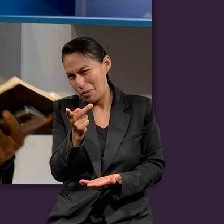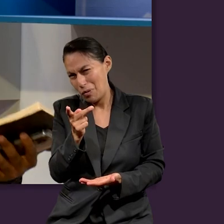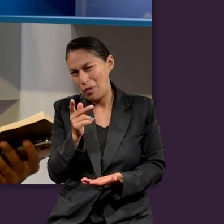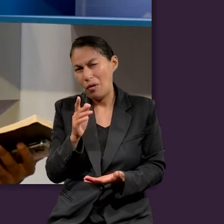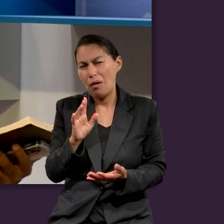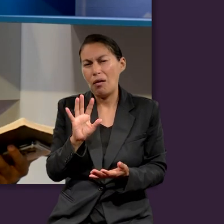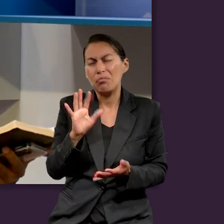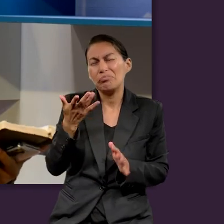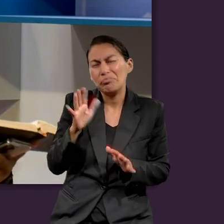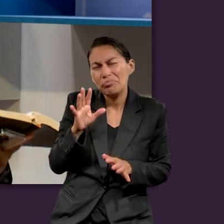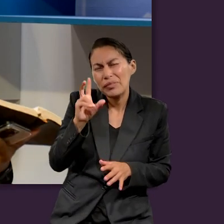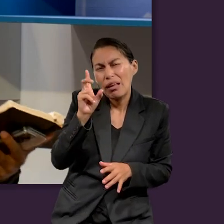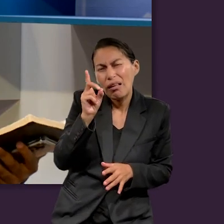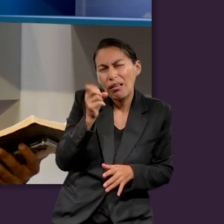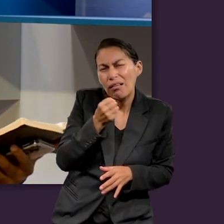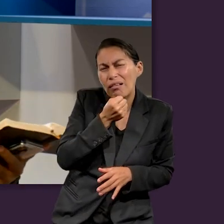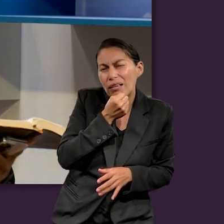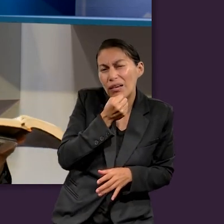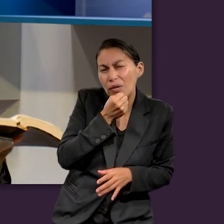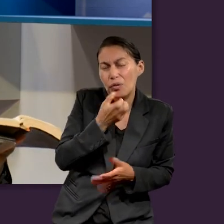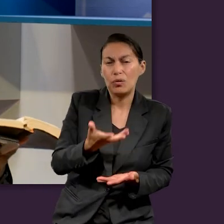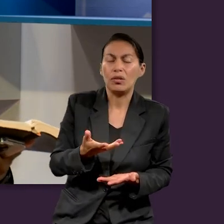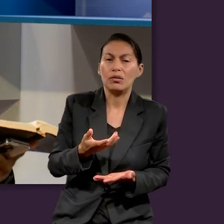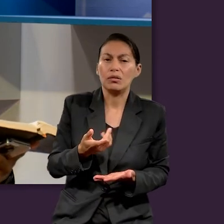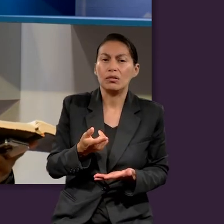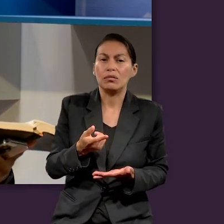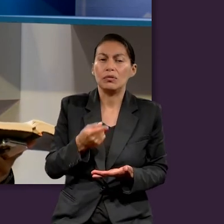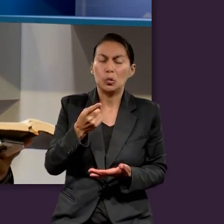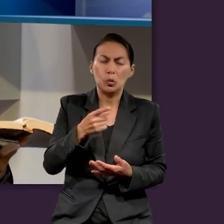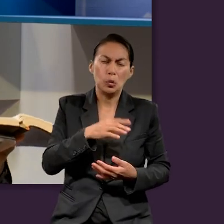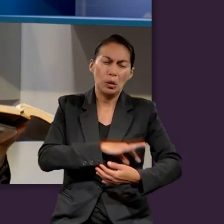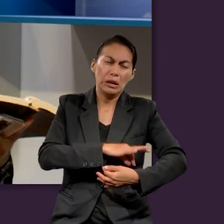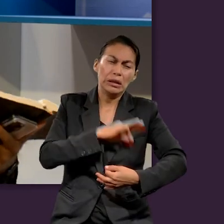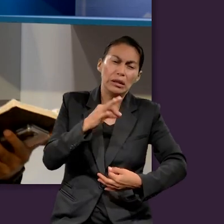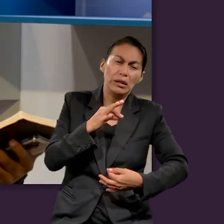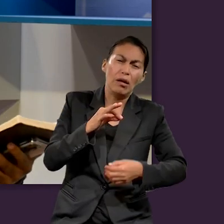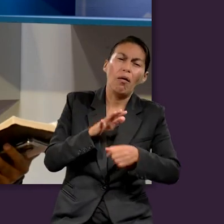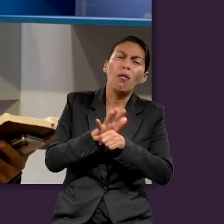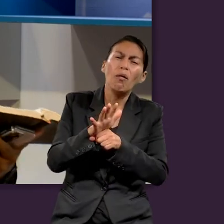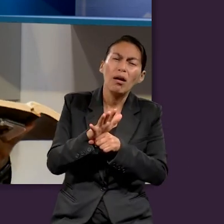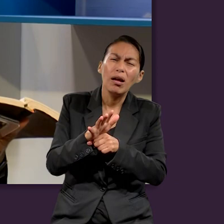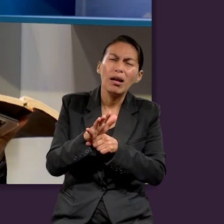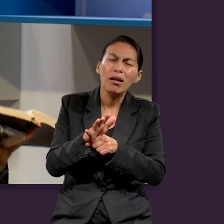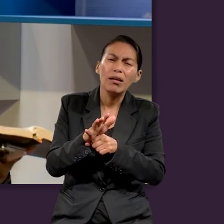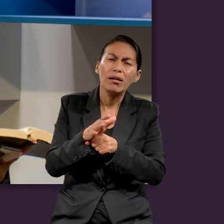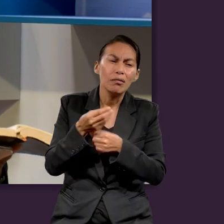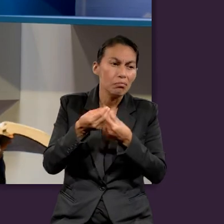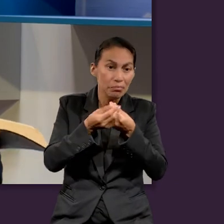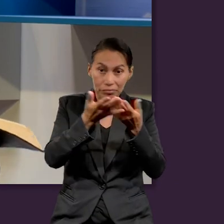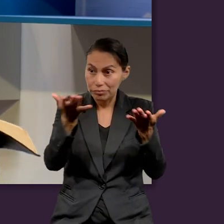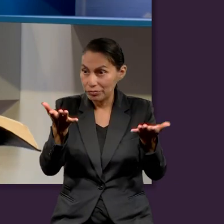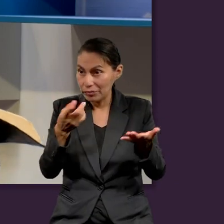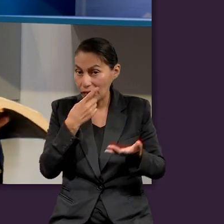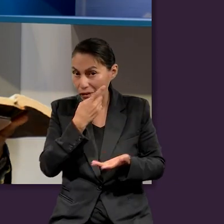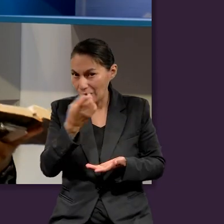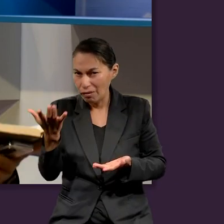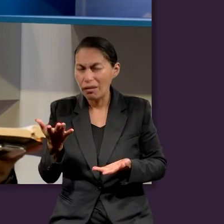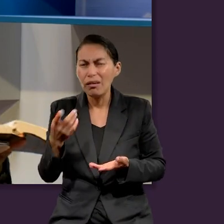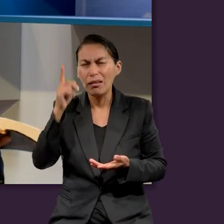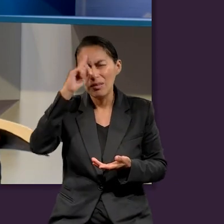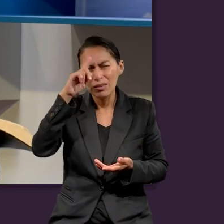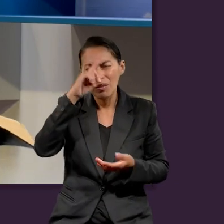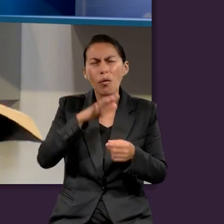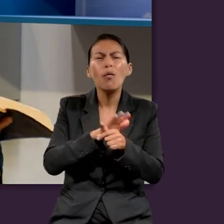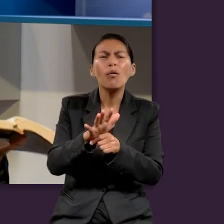yo les pudiese preguntar en unos 30 segundos Qué lección con Qué lección se quedan y Qué podrían